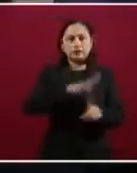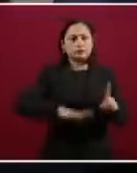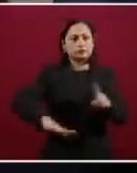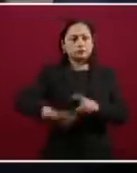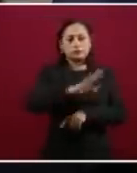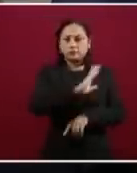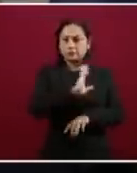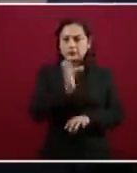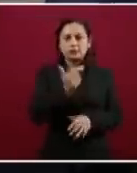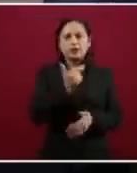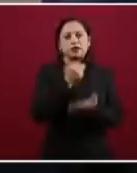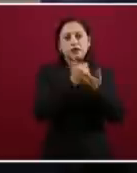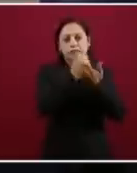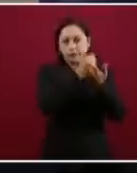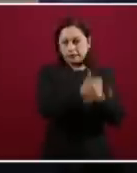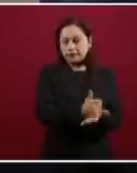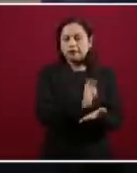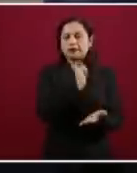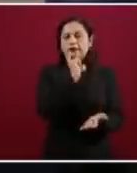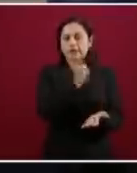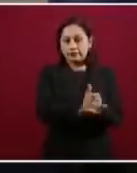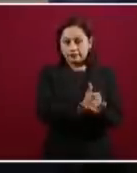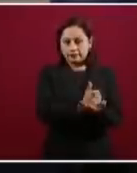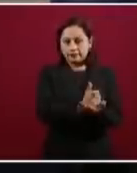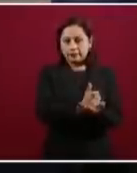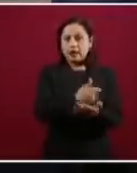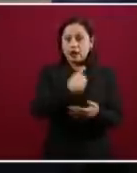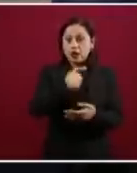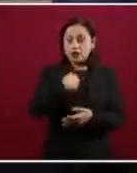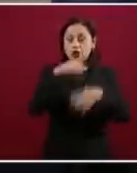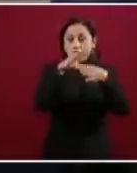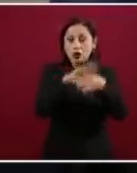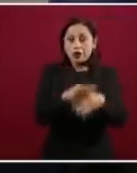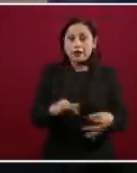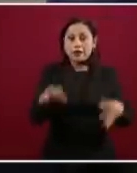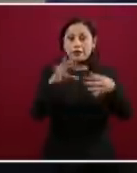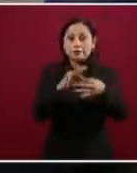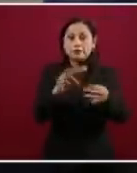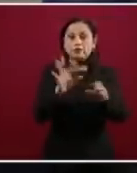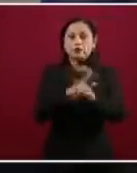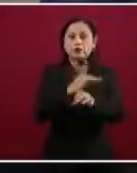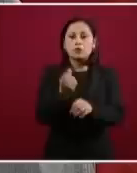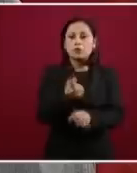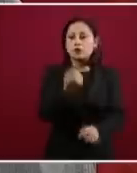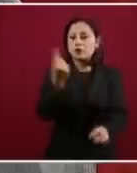porque no se va a permitir la extorsión,